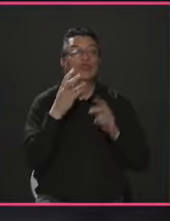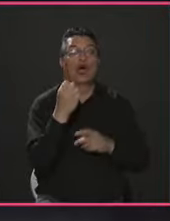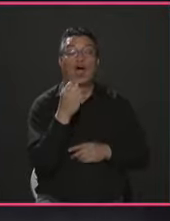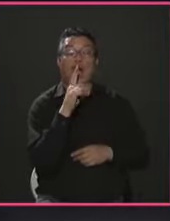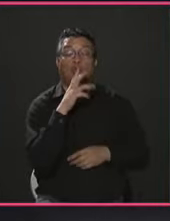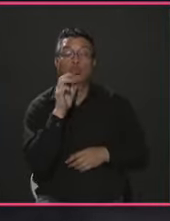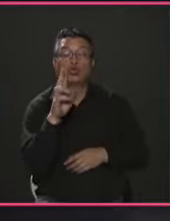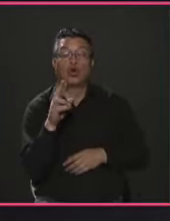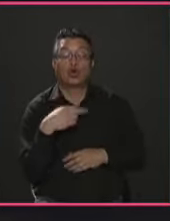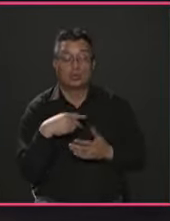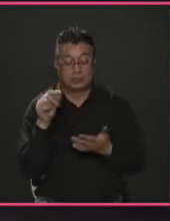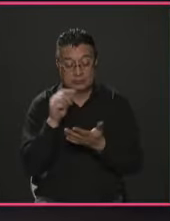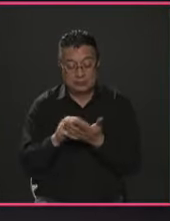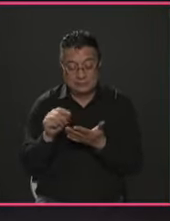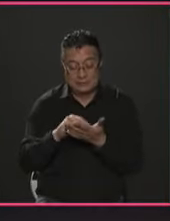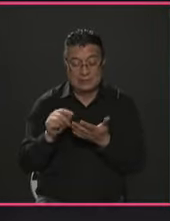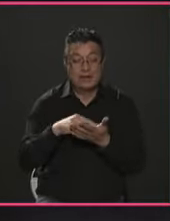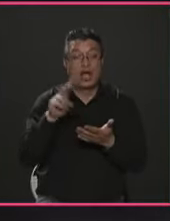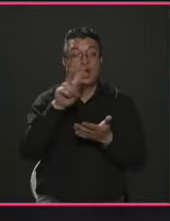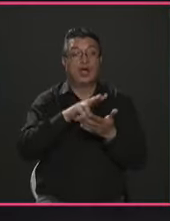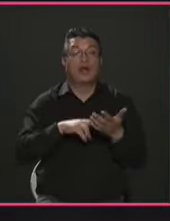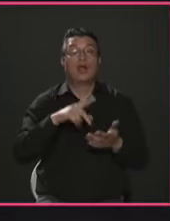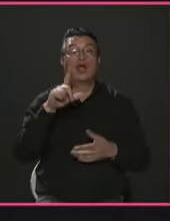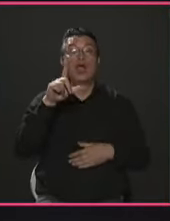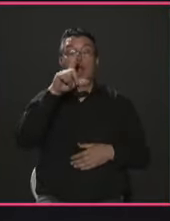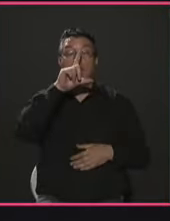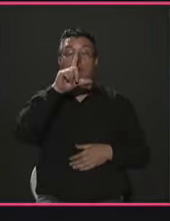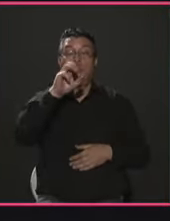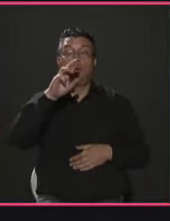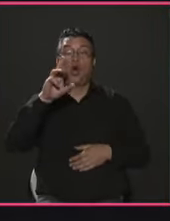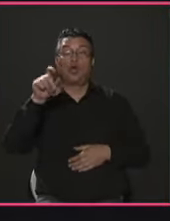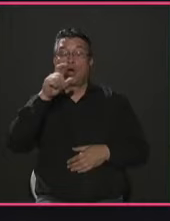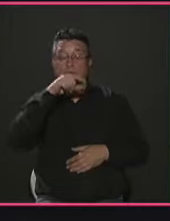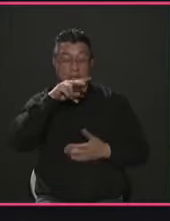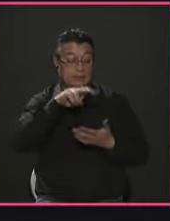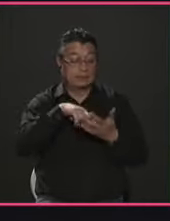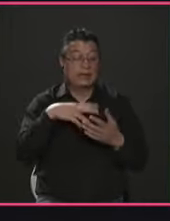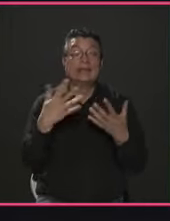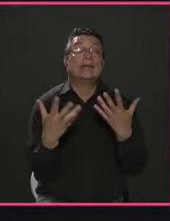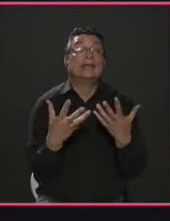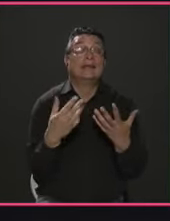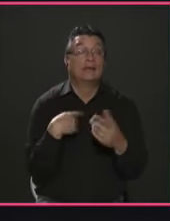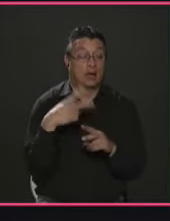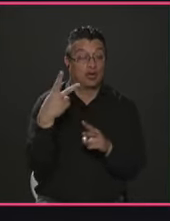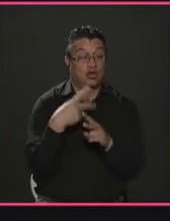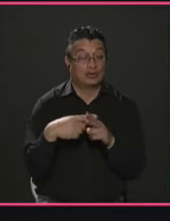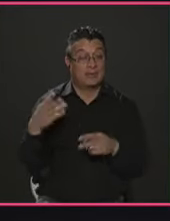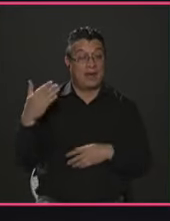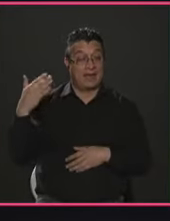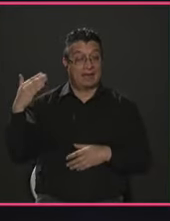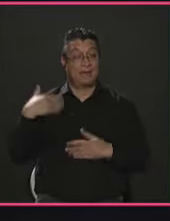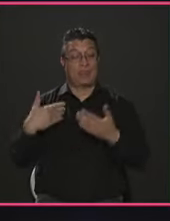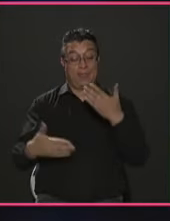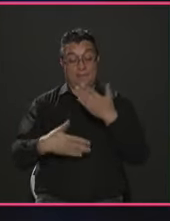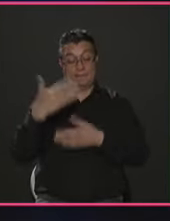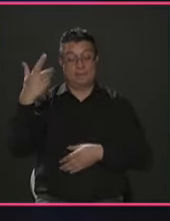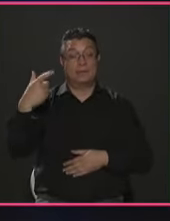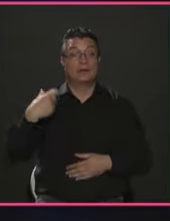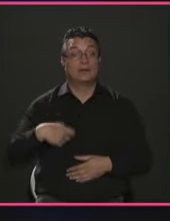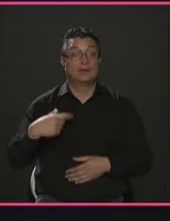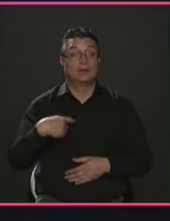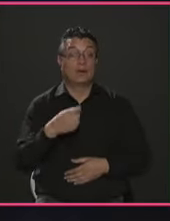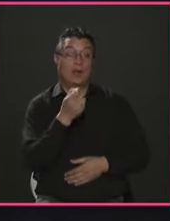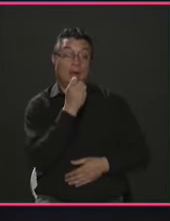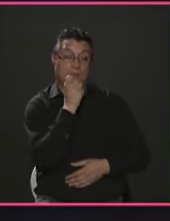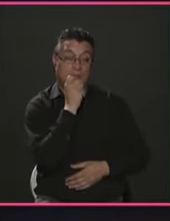contenido que está leyendo el lorito ya en este momento ha dos semanas atrás tenemos una un diario norteamericano que está